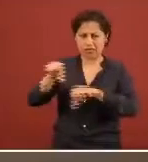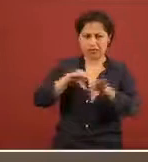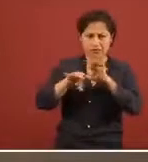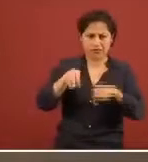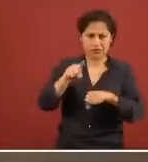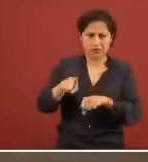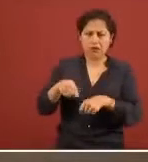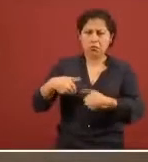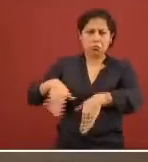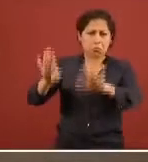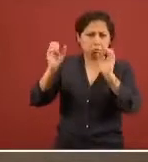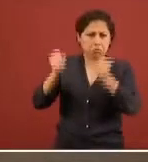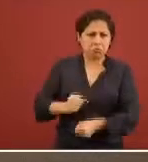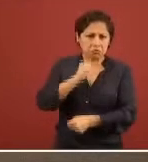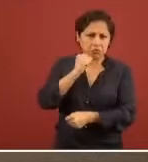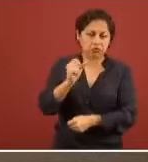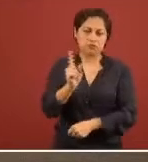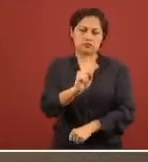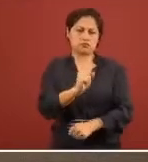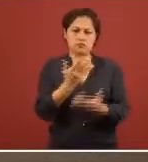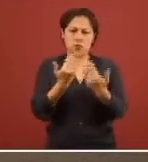médico.